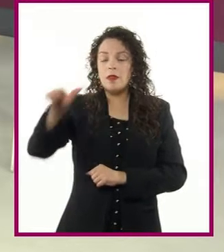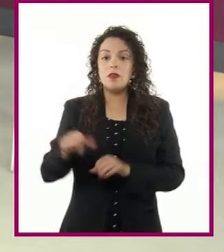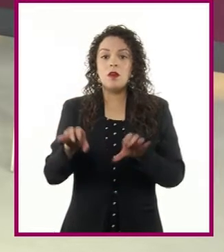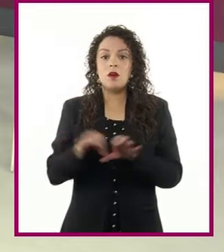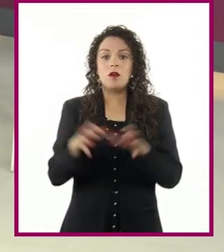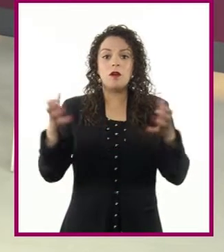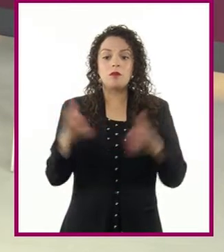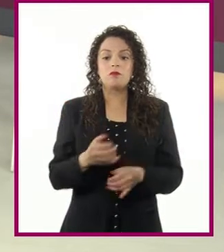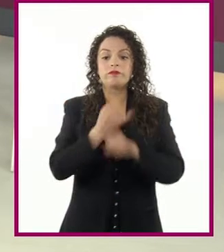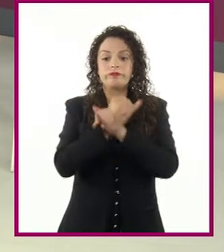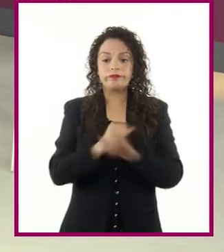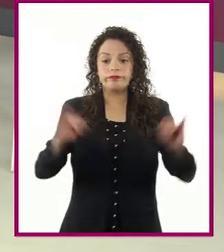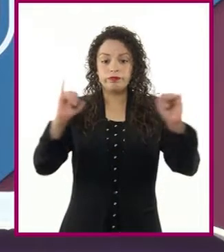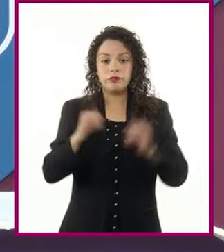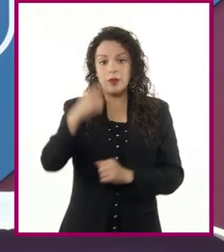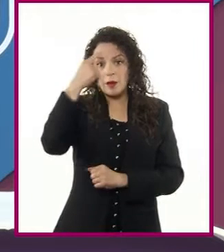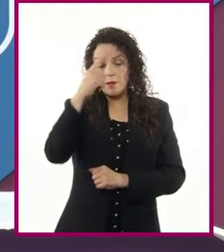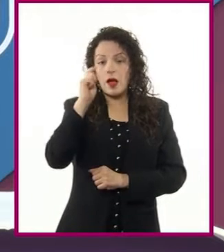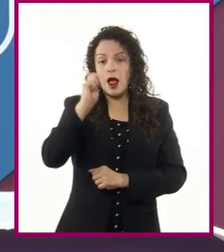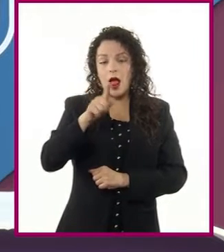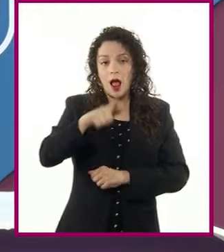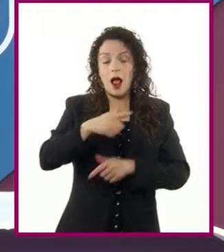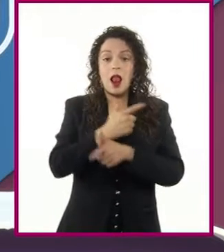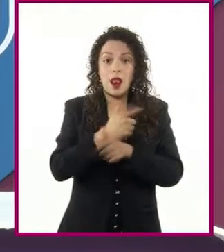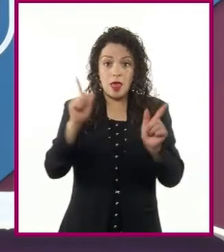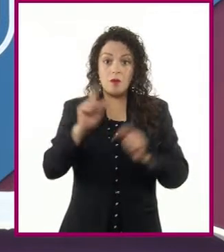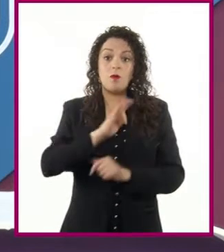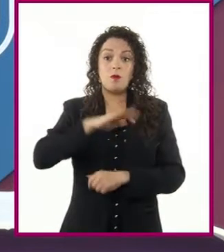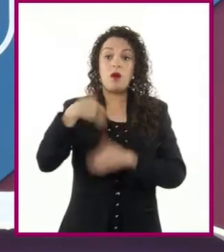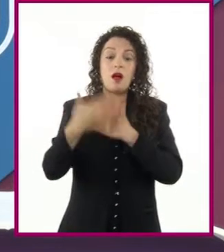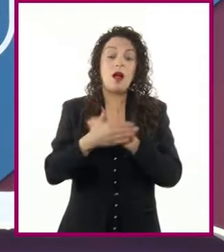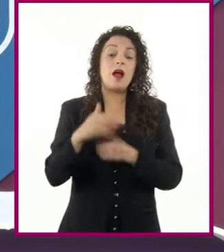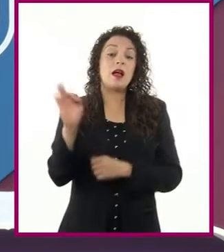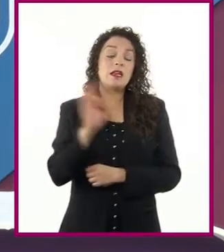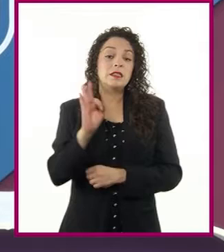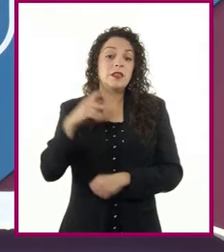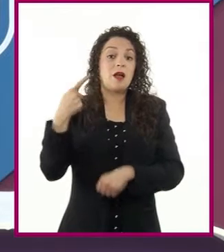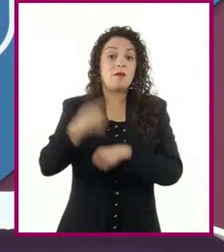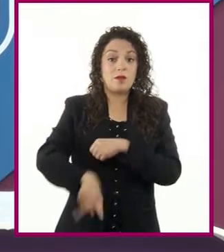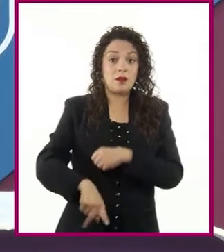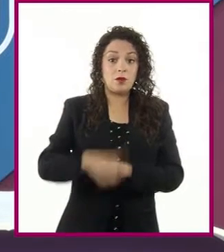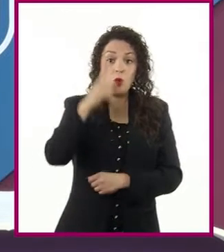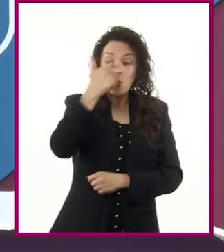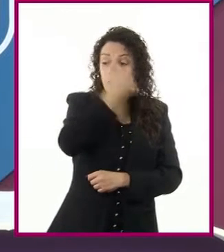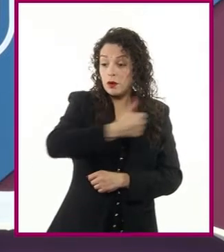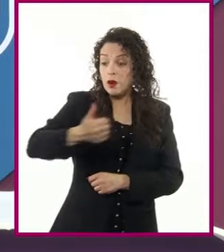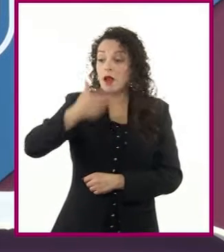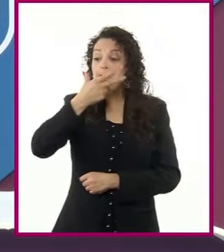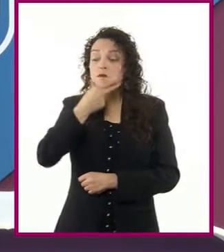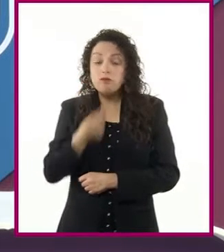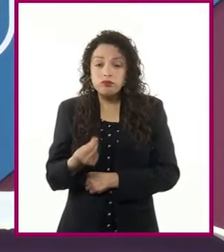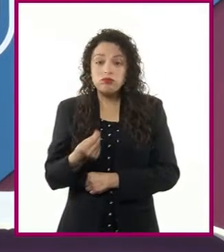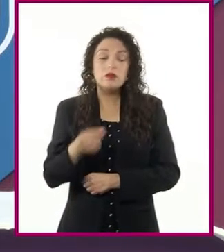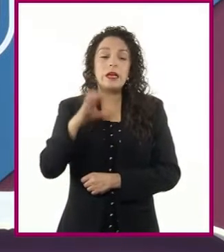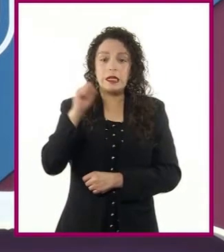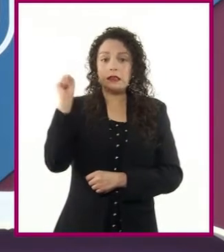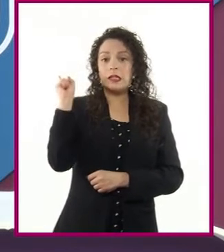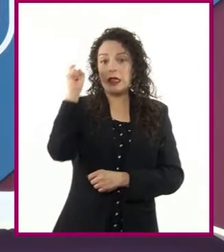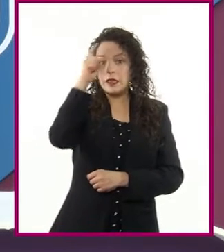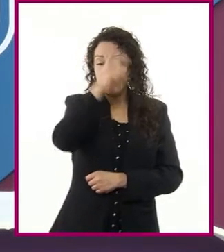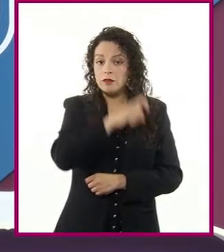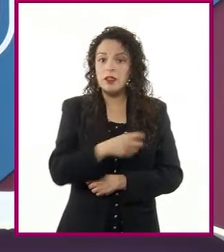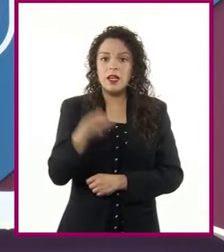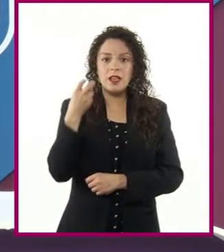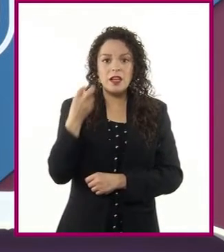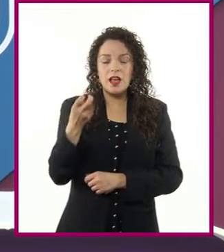en extremo peligroso. Es, pues, difícil para cada hombre, en particular, lograr salir